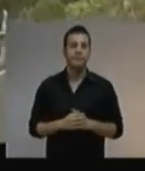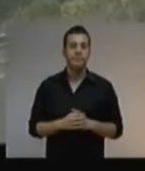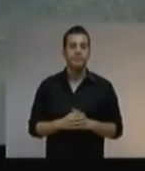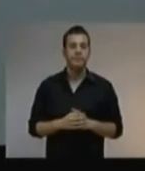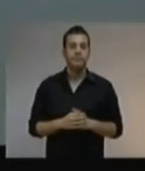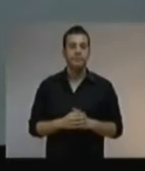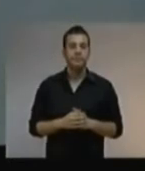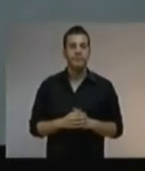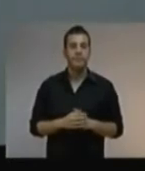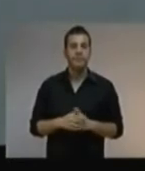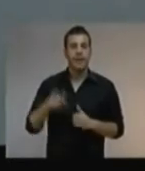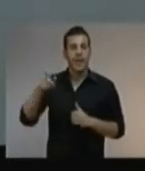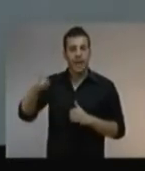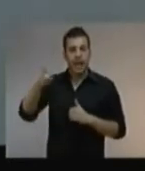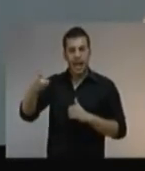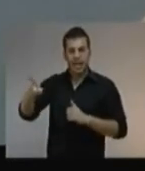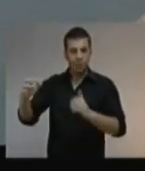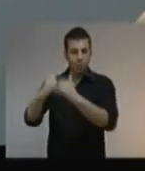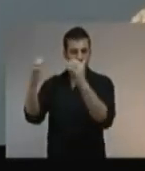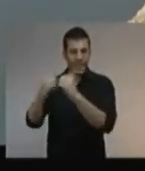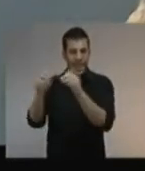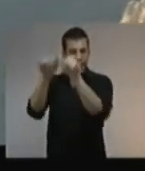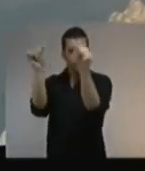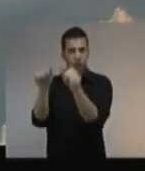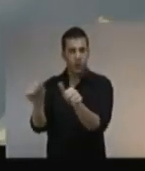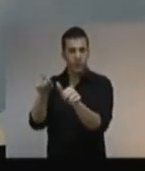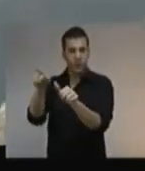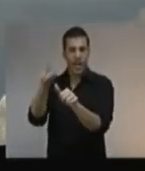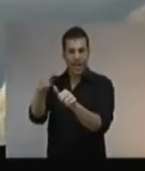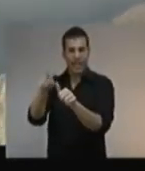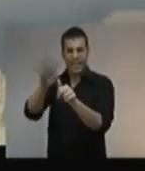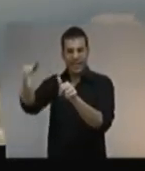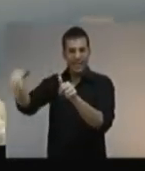Se trata de una impresionante formación volcánica rodeada de enormes riscos.